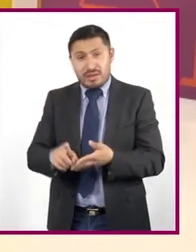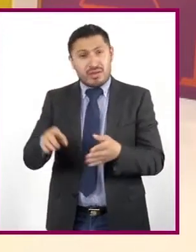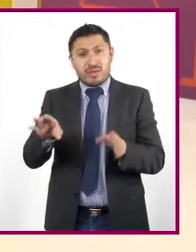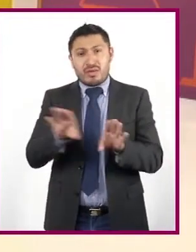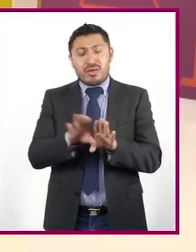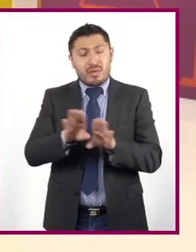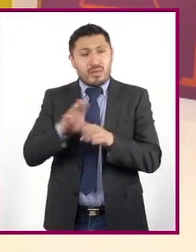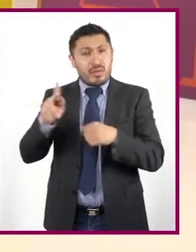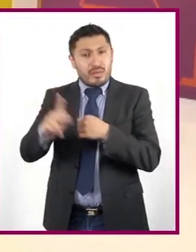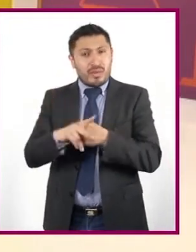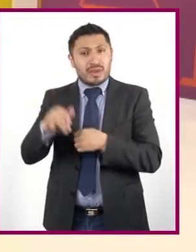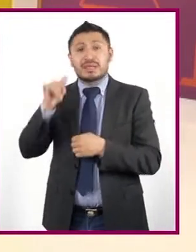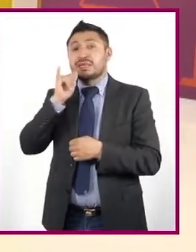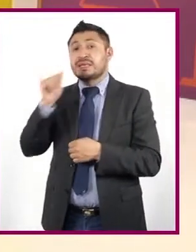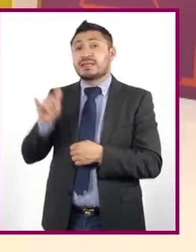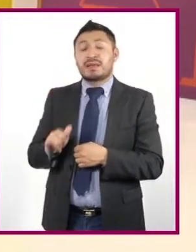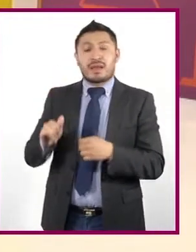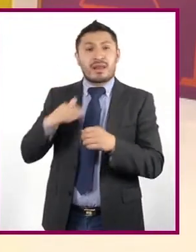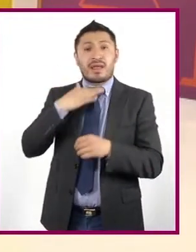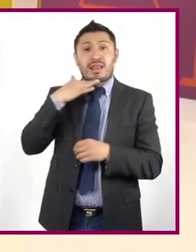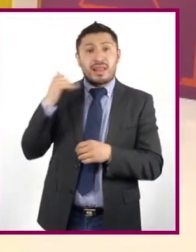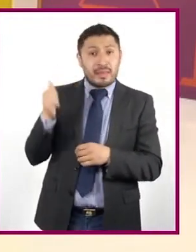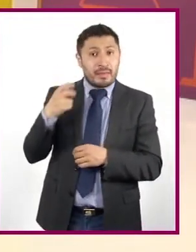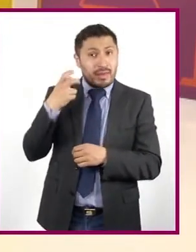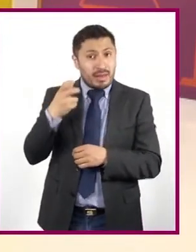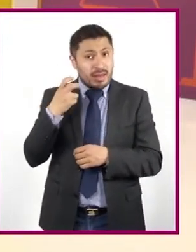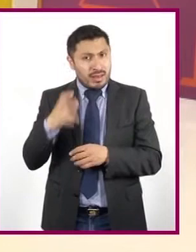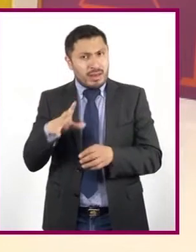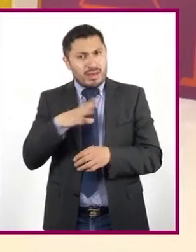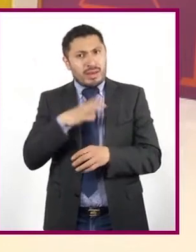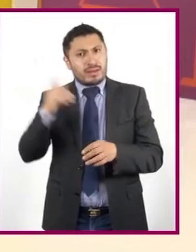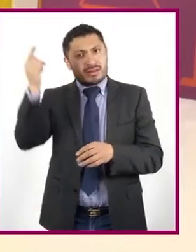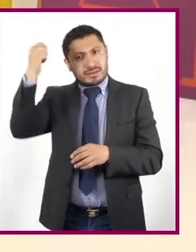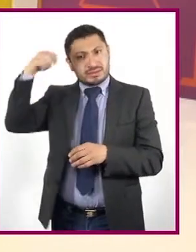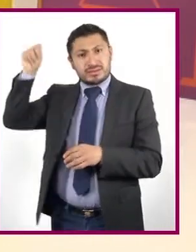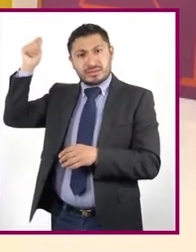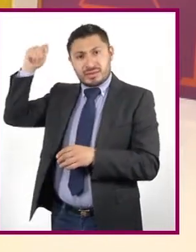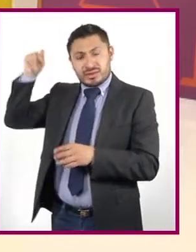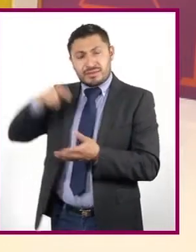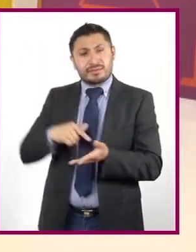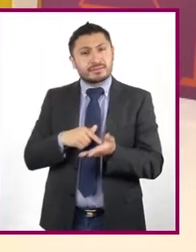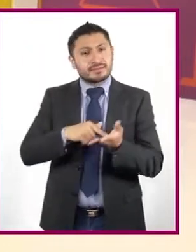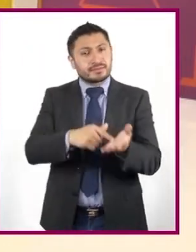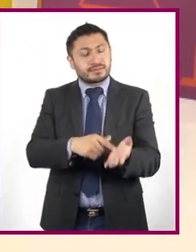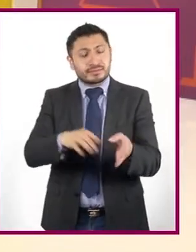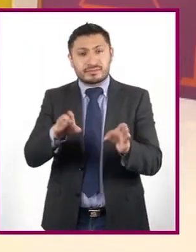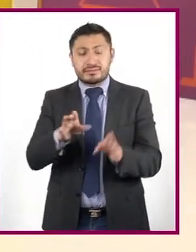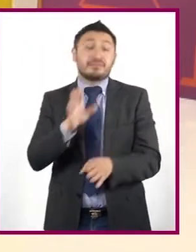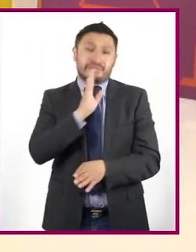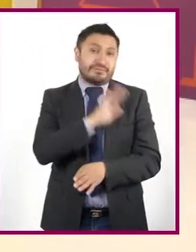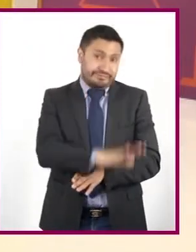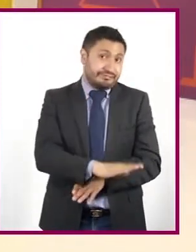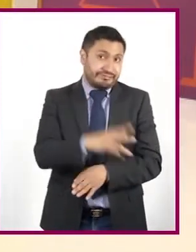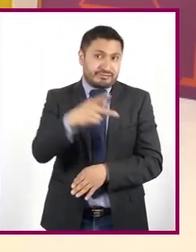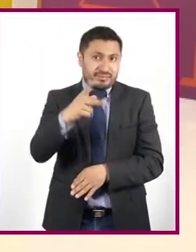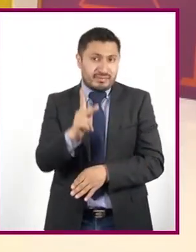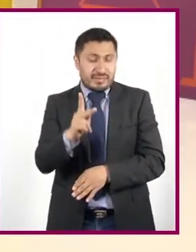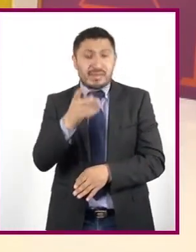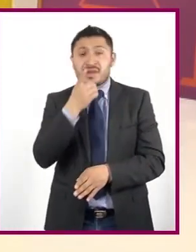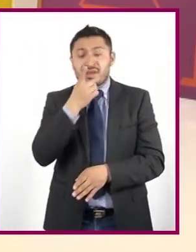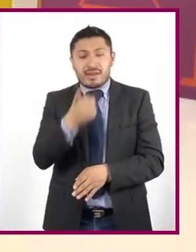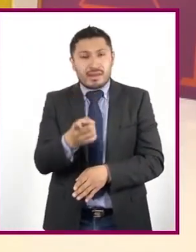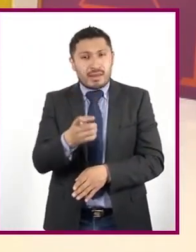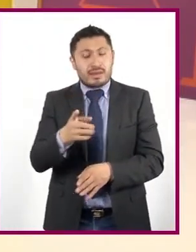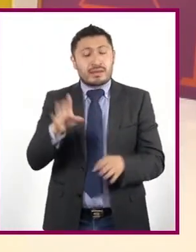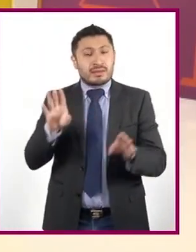o Alemania. De hecho, se generó una teoría que sostenía, equivocadamente, que los